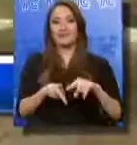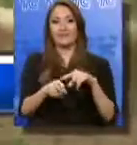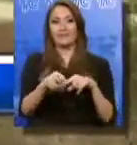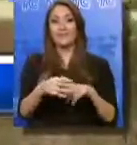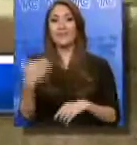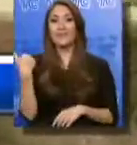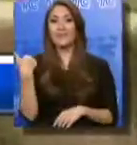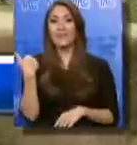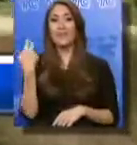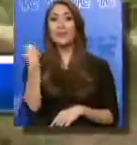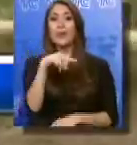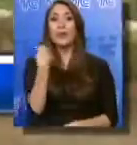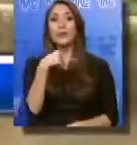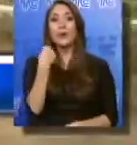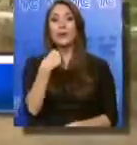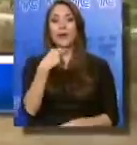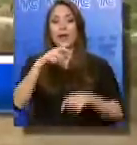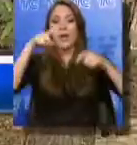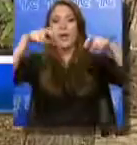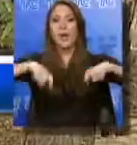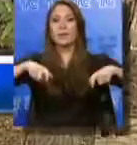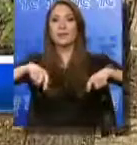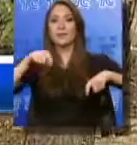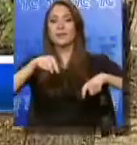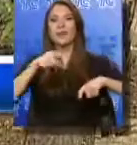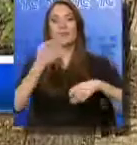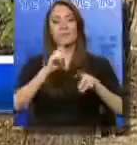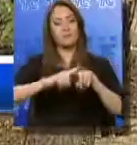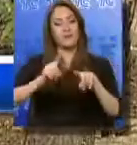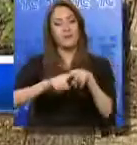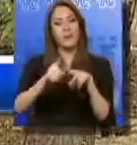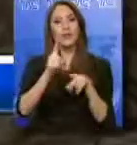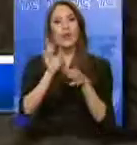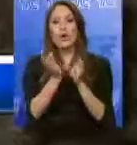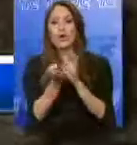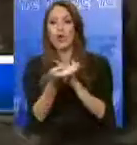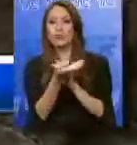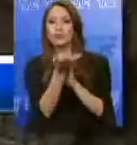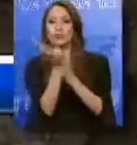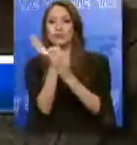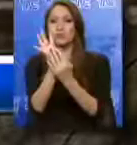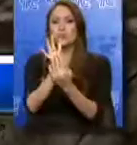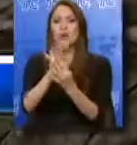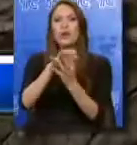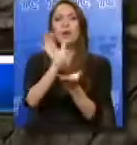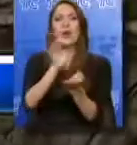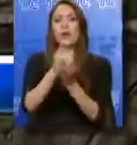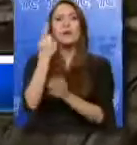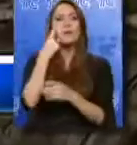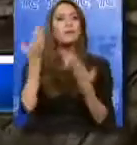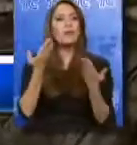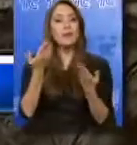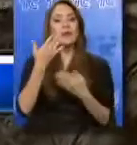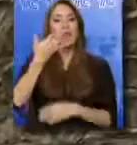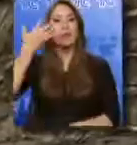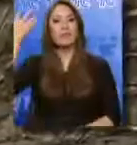contará en noviembre con una concha acústica para presentaciones artísticas.